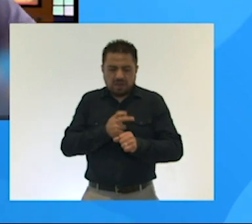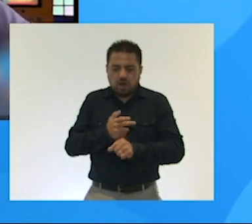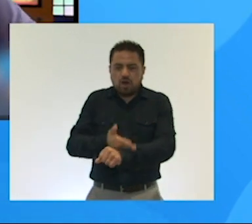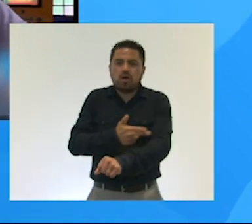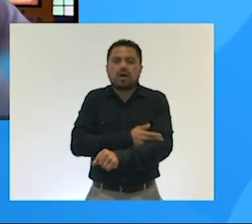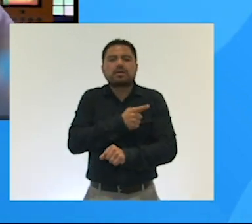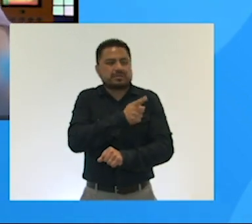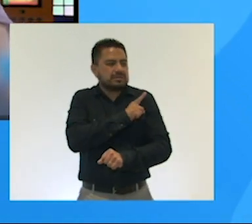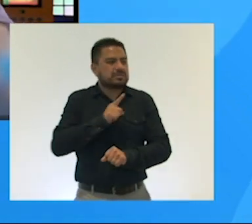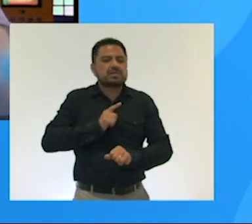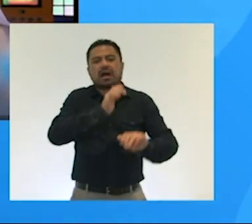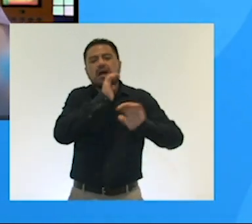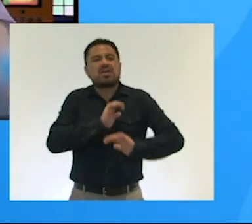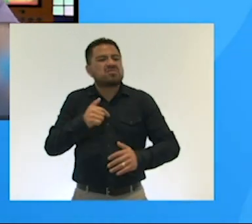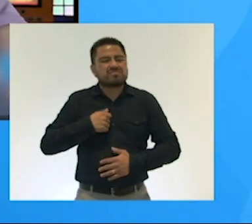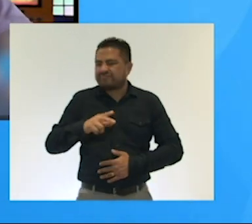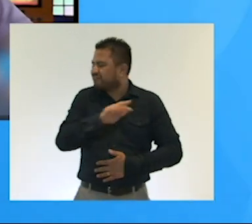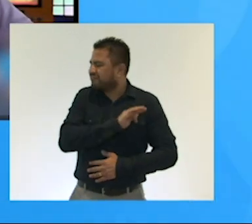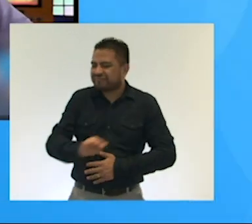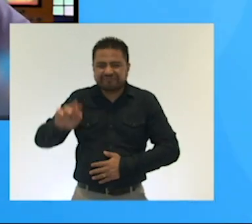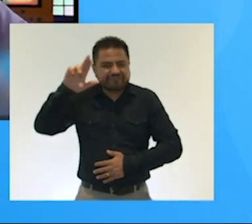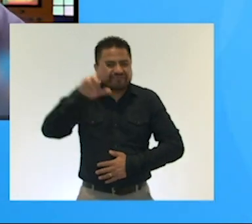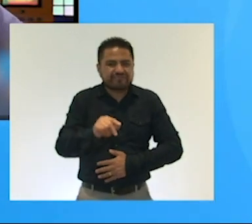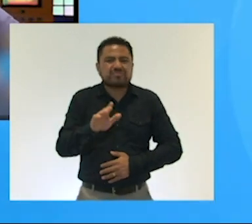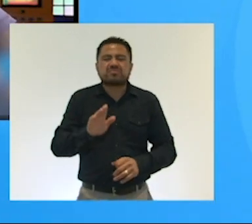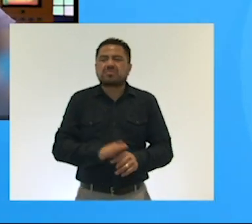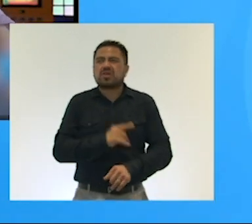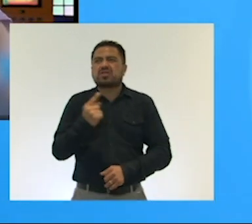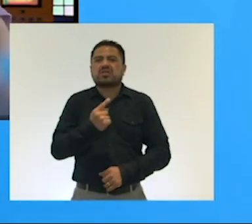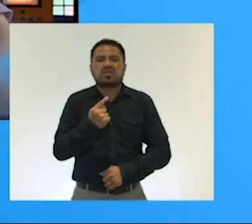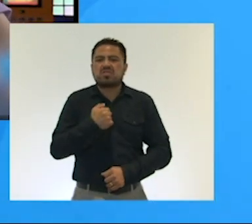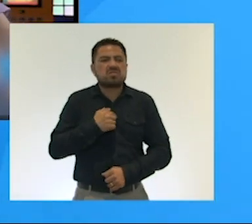cantar. Uh-huh. Y yo no puedo porque...